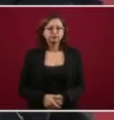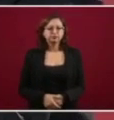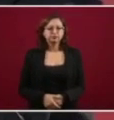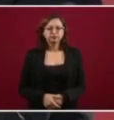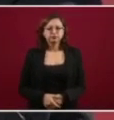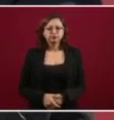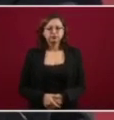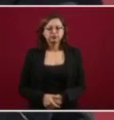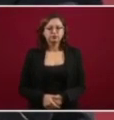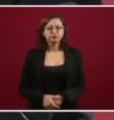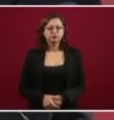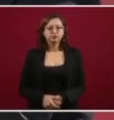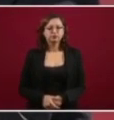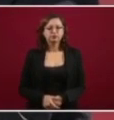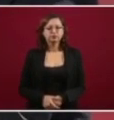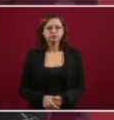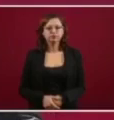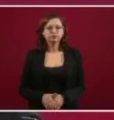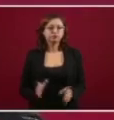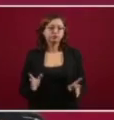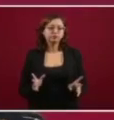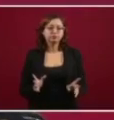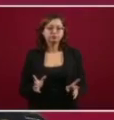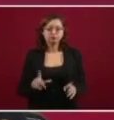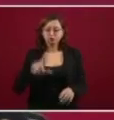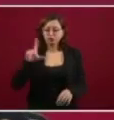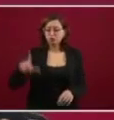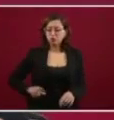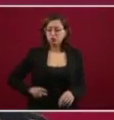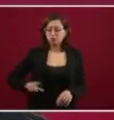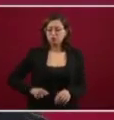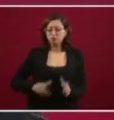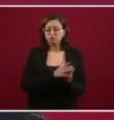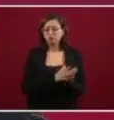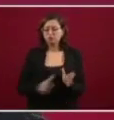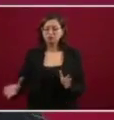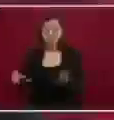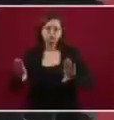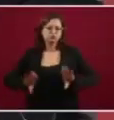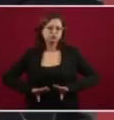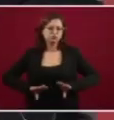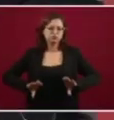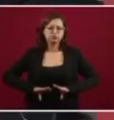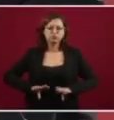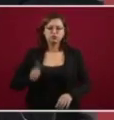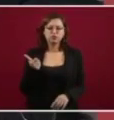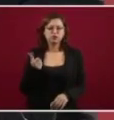Y esa es una característica de este nuevo gobierno.